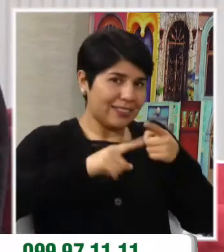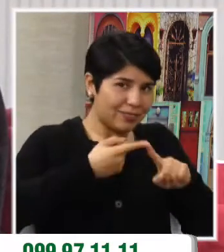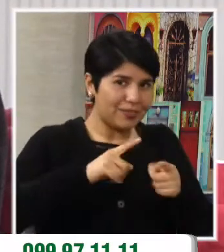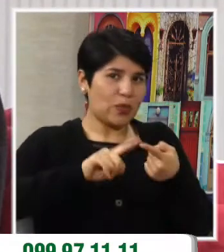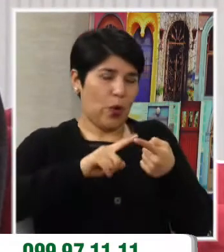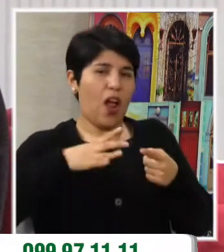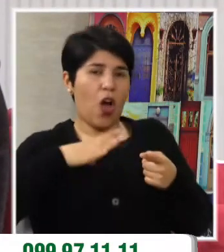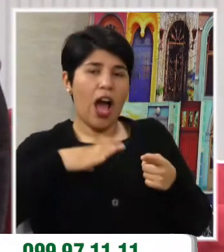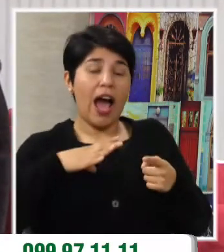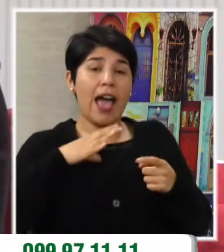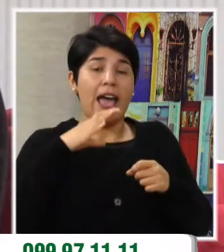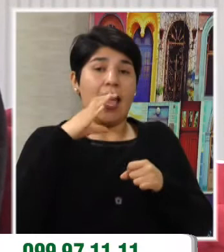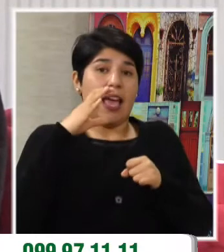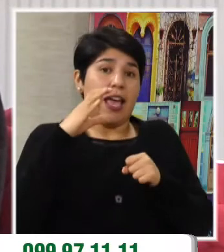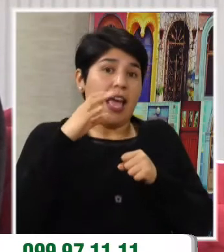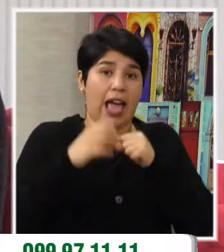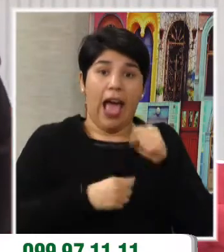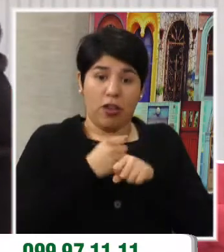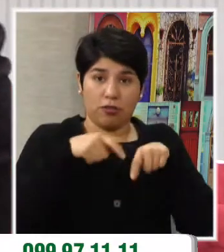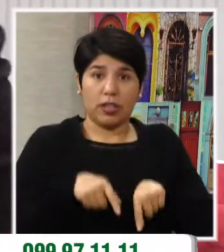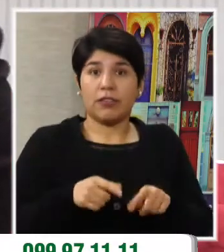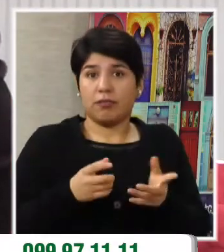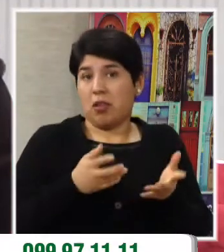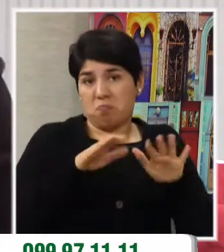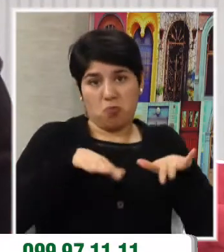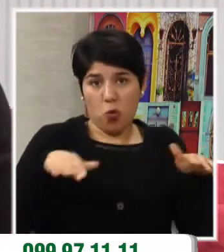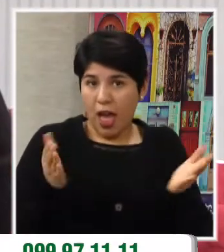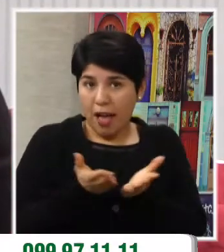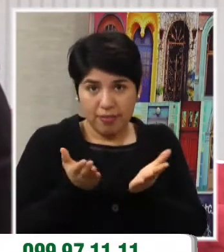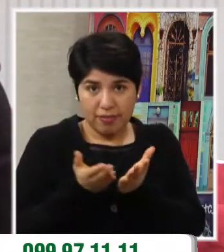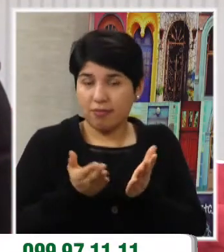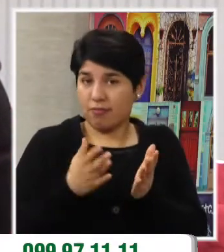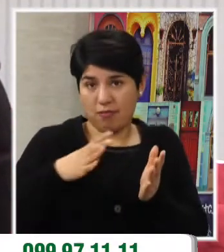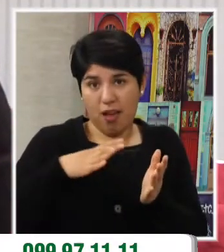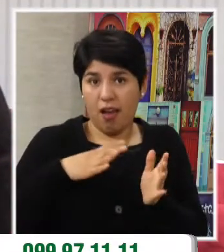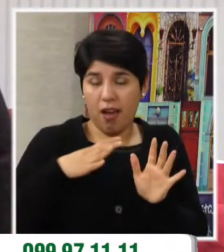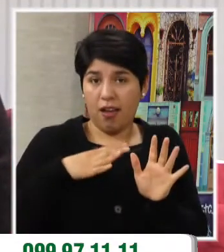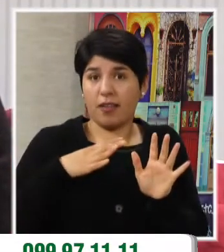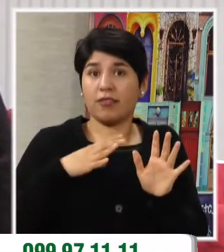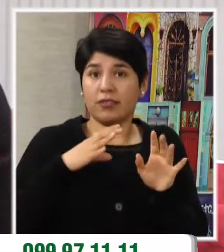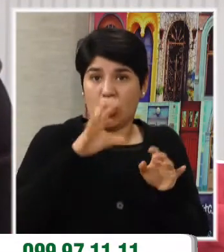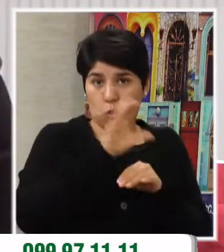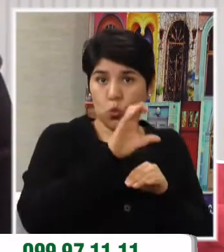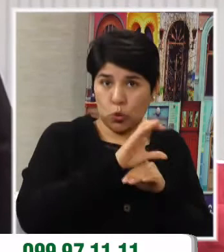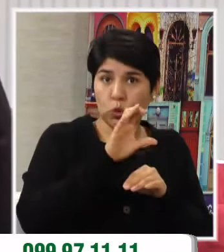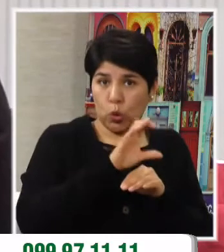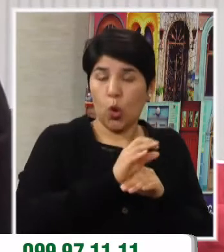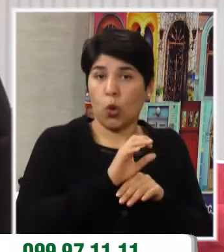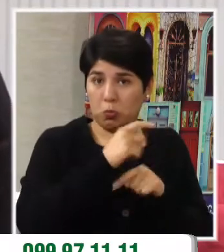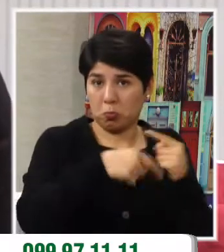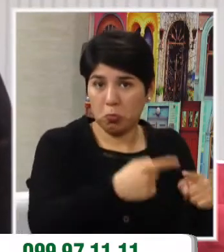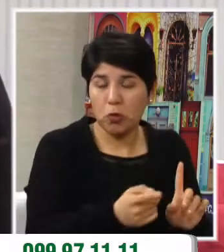se hizo los alumnos igual están teniendo el servicio el curso el curso